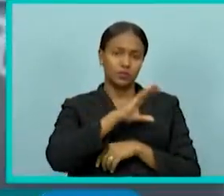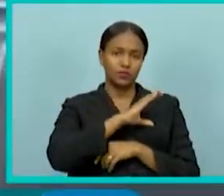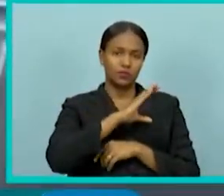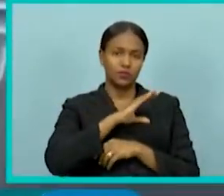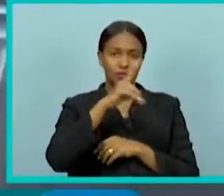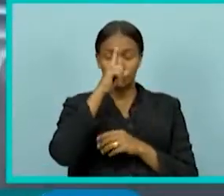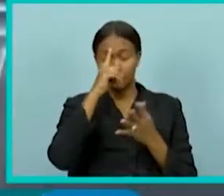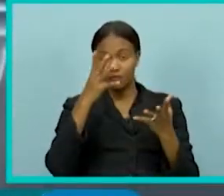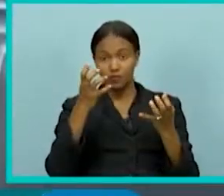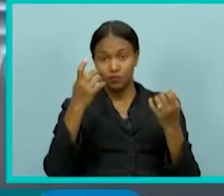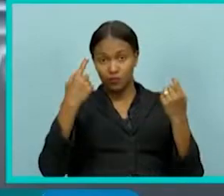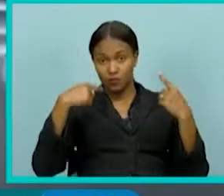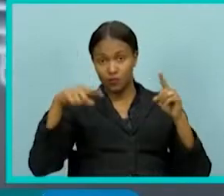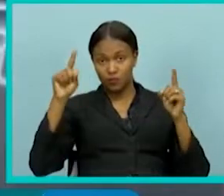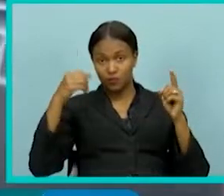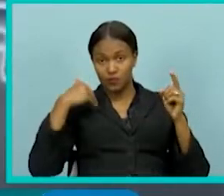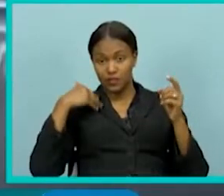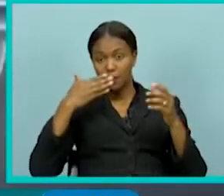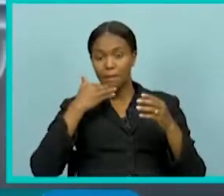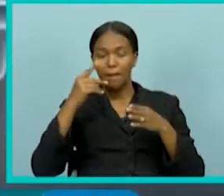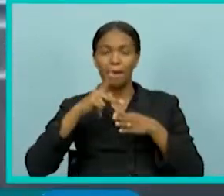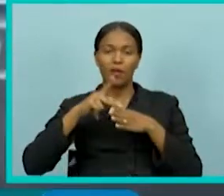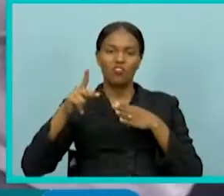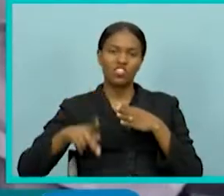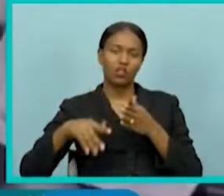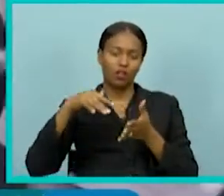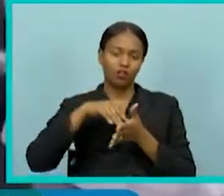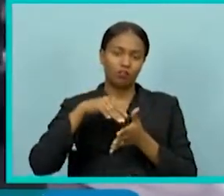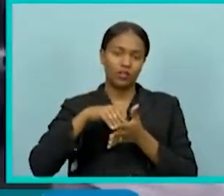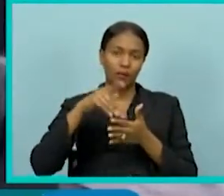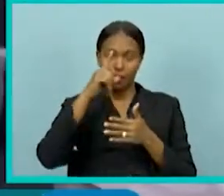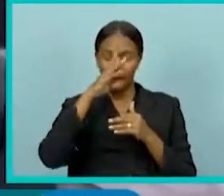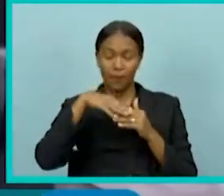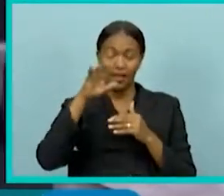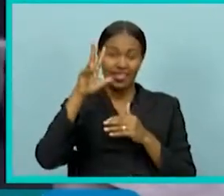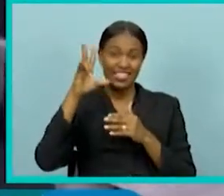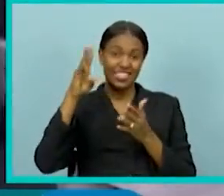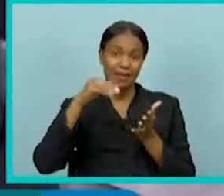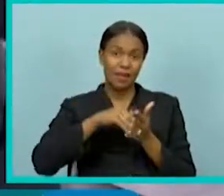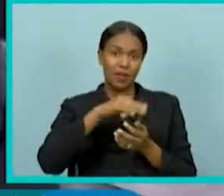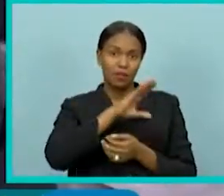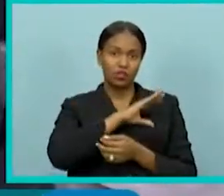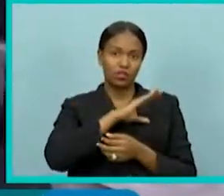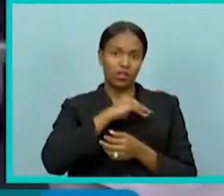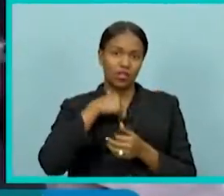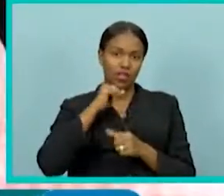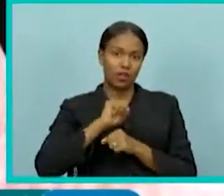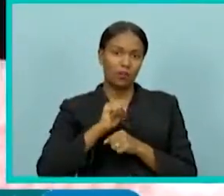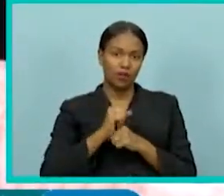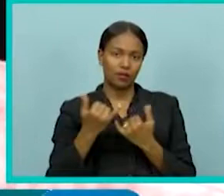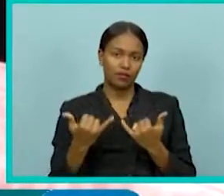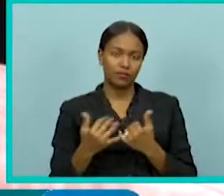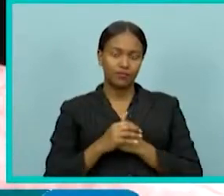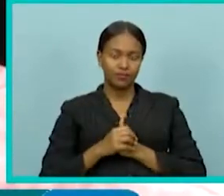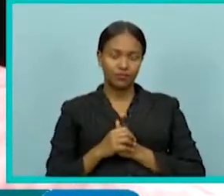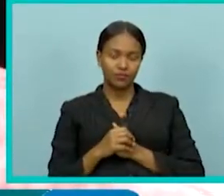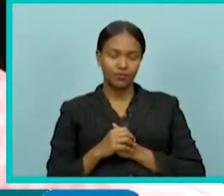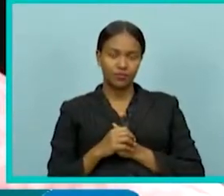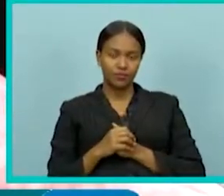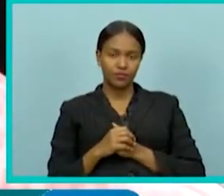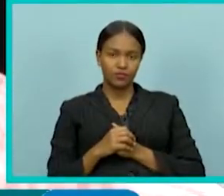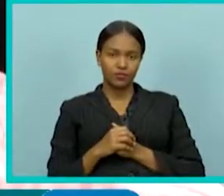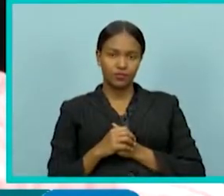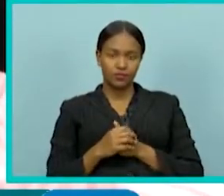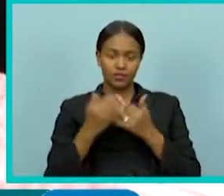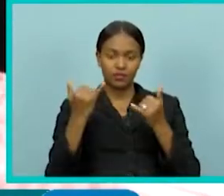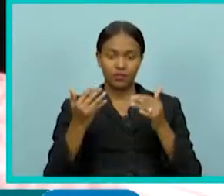en procura de lograr la profesionalización de los más de 37 mil miembros de la Policía Nacional. Ahora, con el proceso de